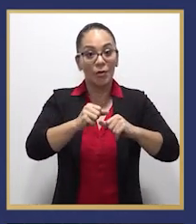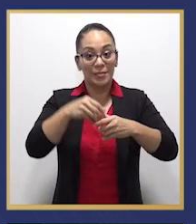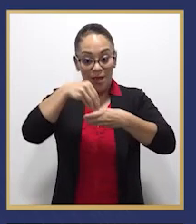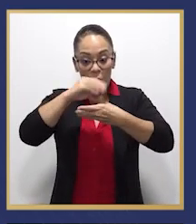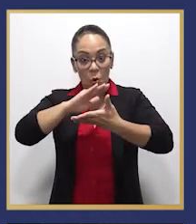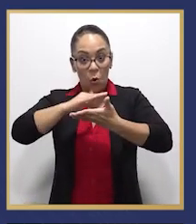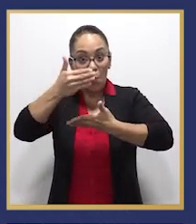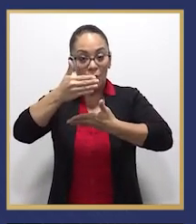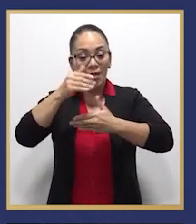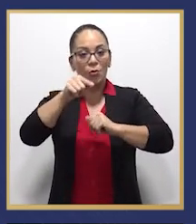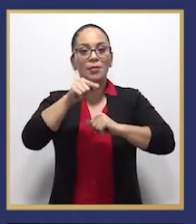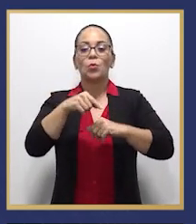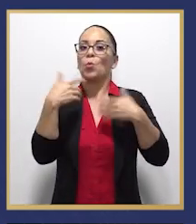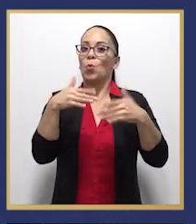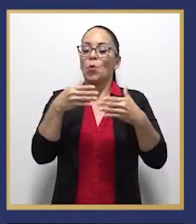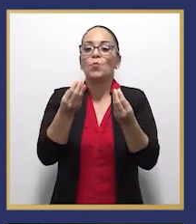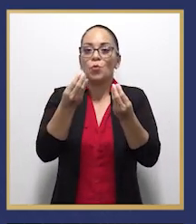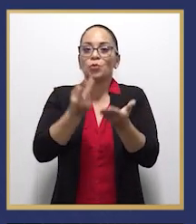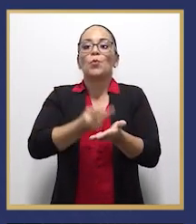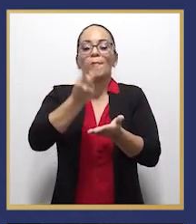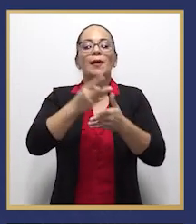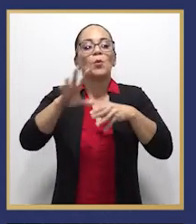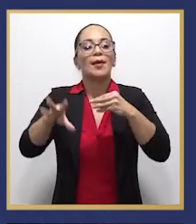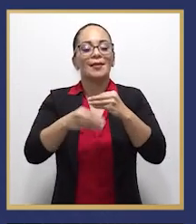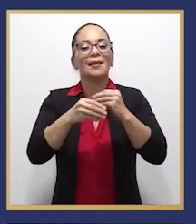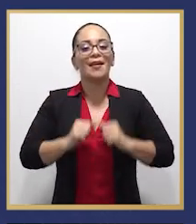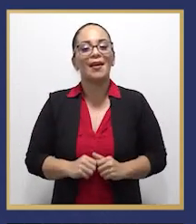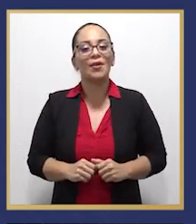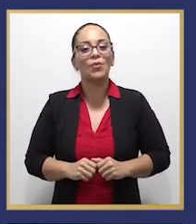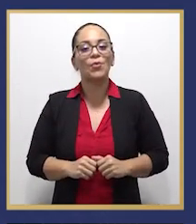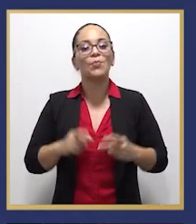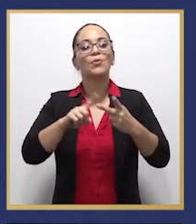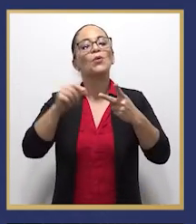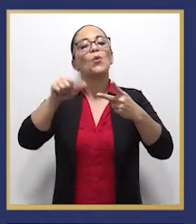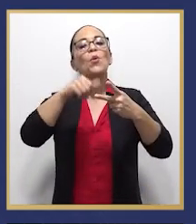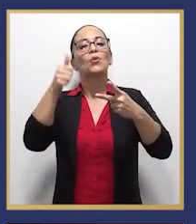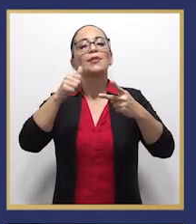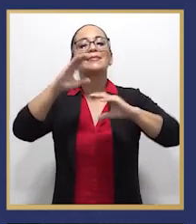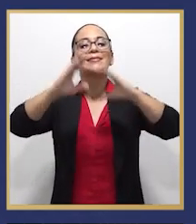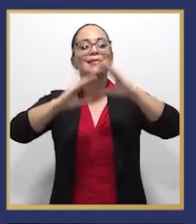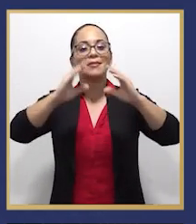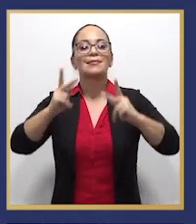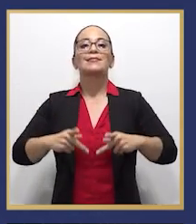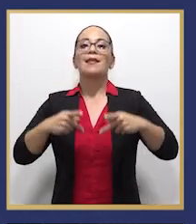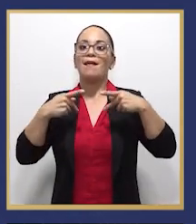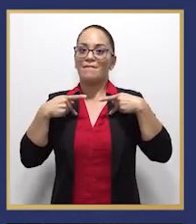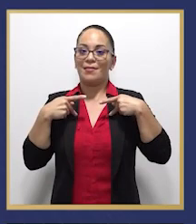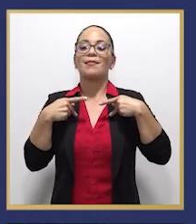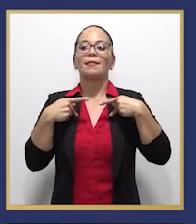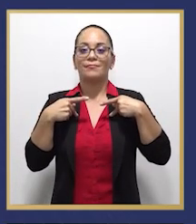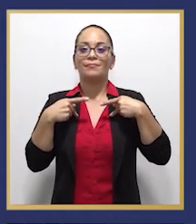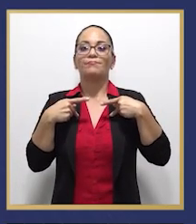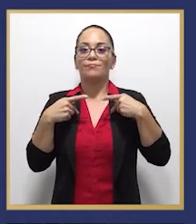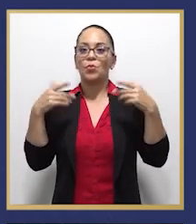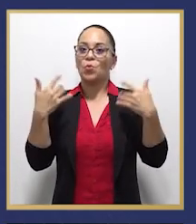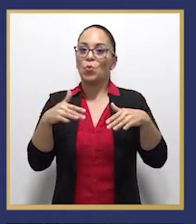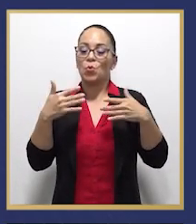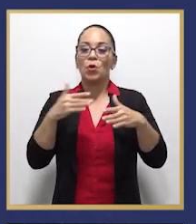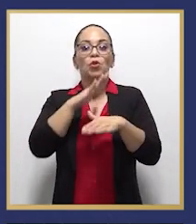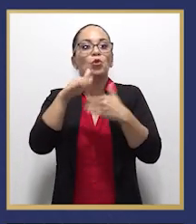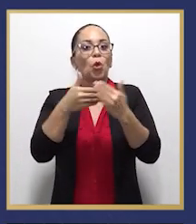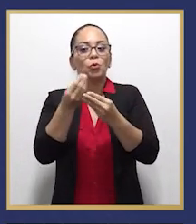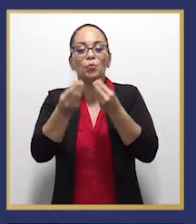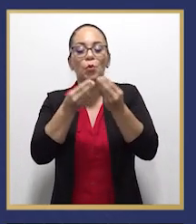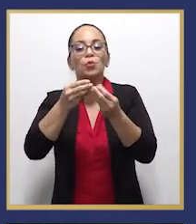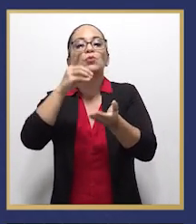las computadoras que genera muchísimo valor agregado y la de ciencias de la vida todos esos